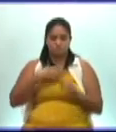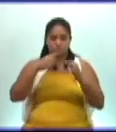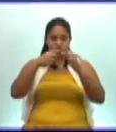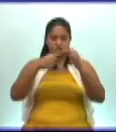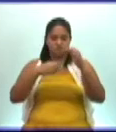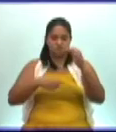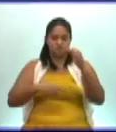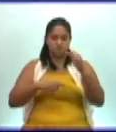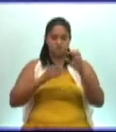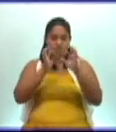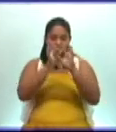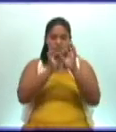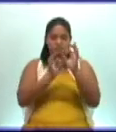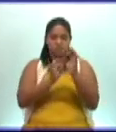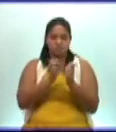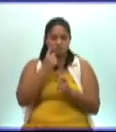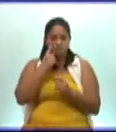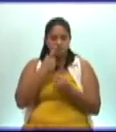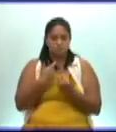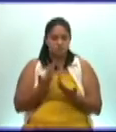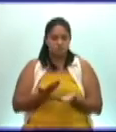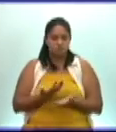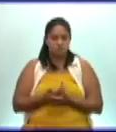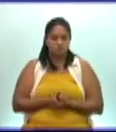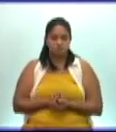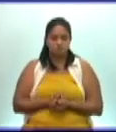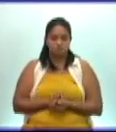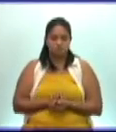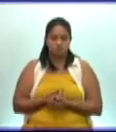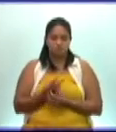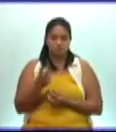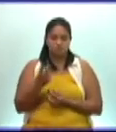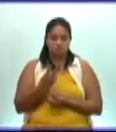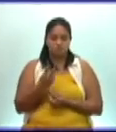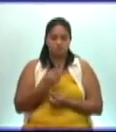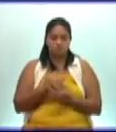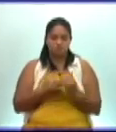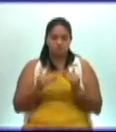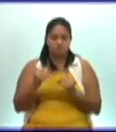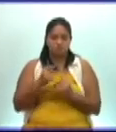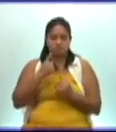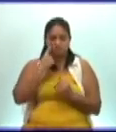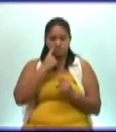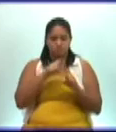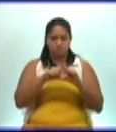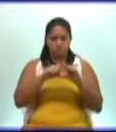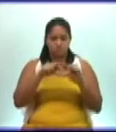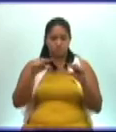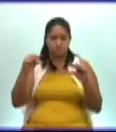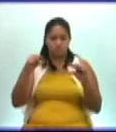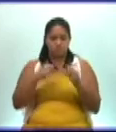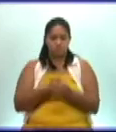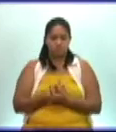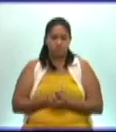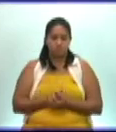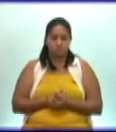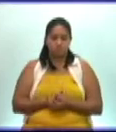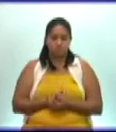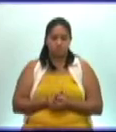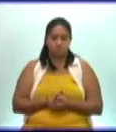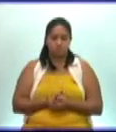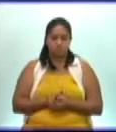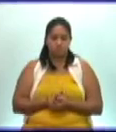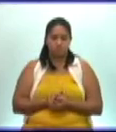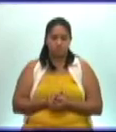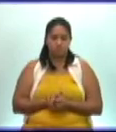orificios. Conocemos que el segundo máximo se observa bajo este ángulo, 0,67 grados, y que vamos